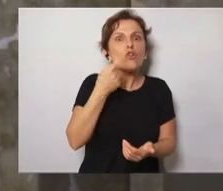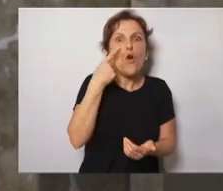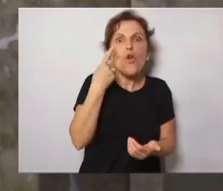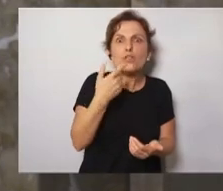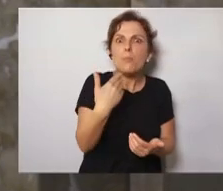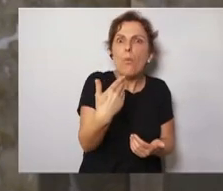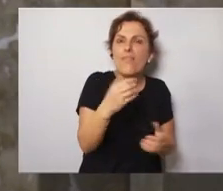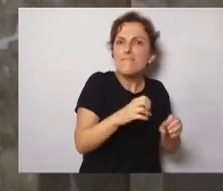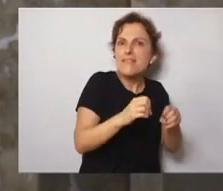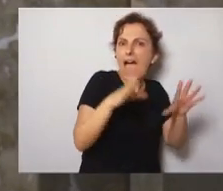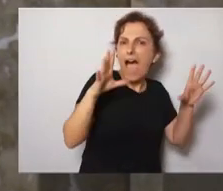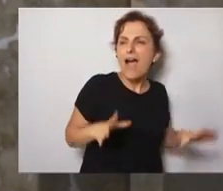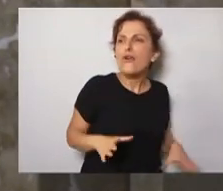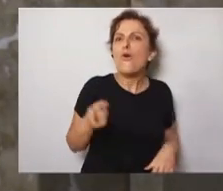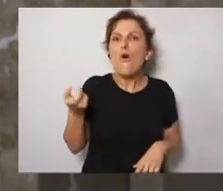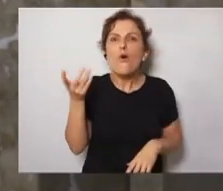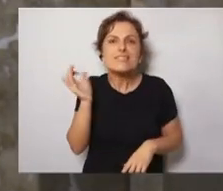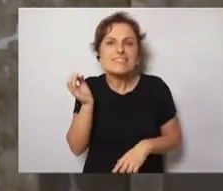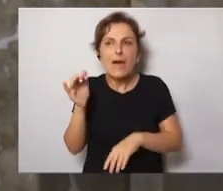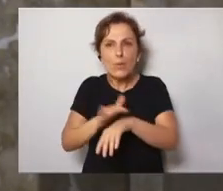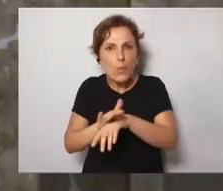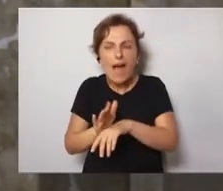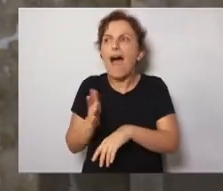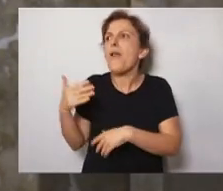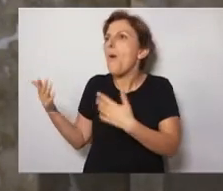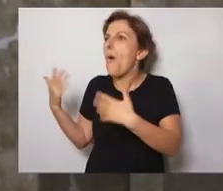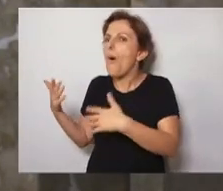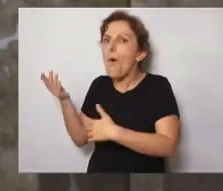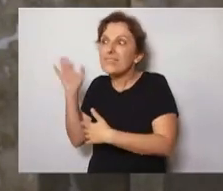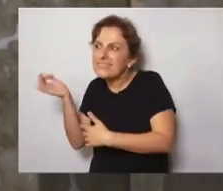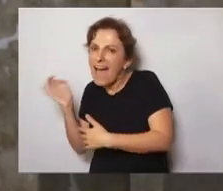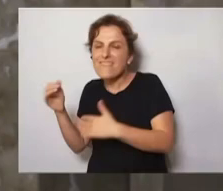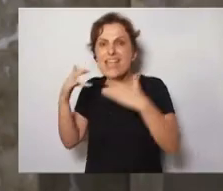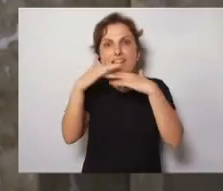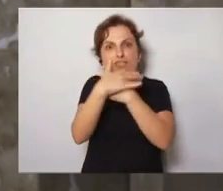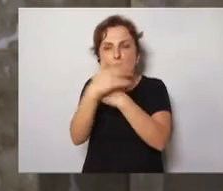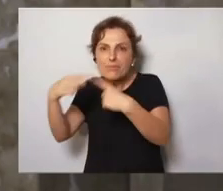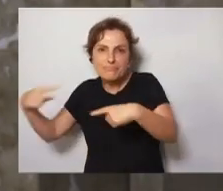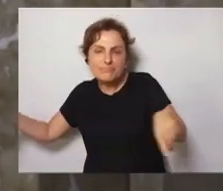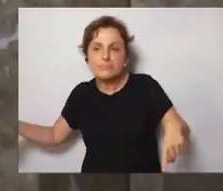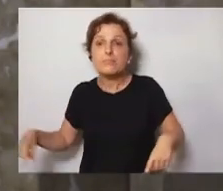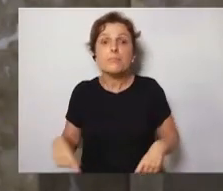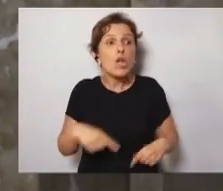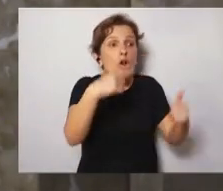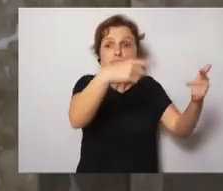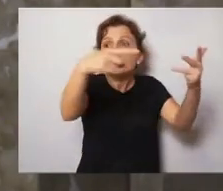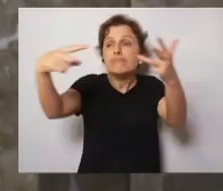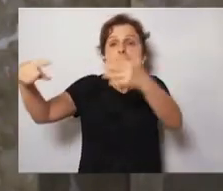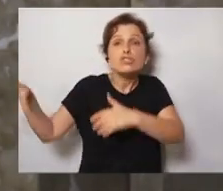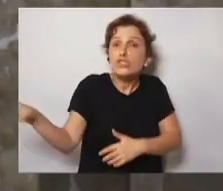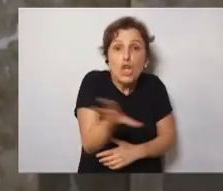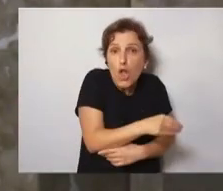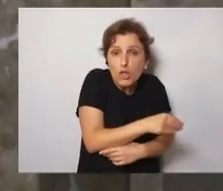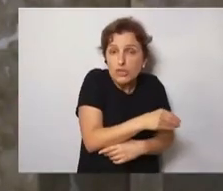socorrer a los necesitados el don de gobernar y el don de lenguas acaso todos son apóstoles